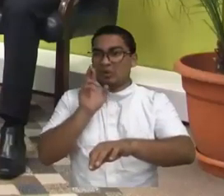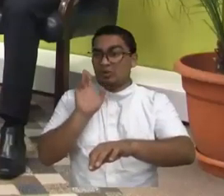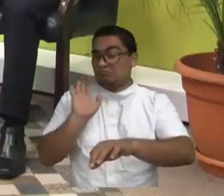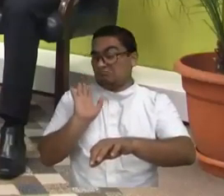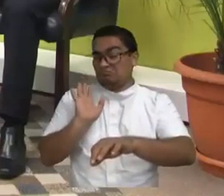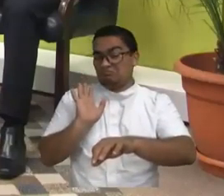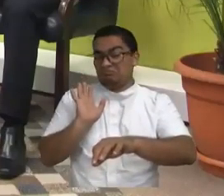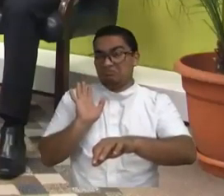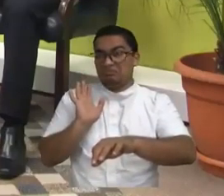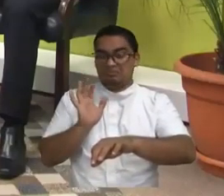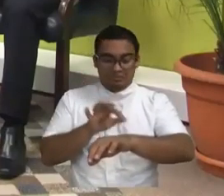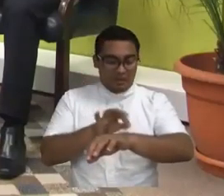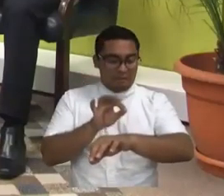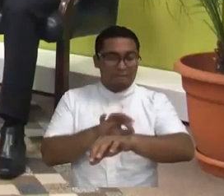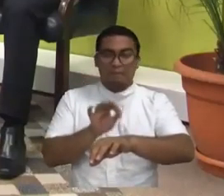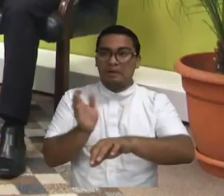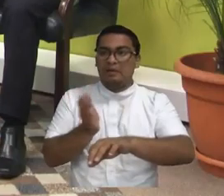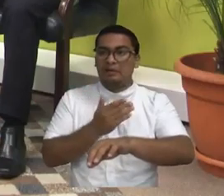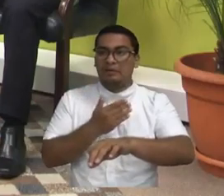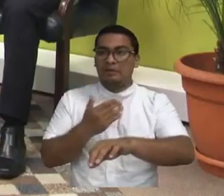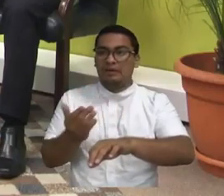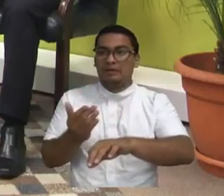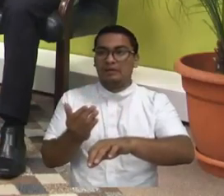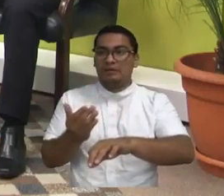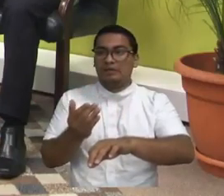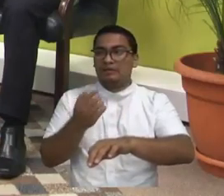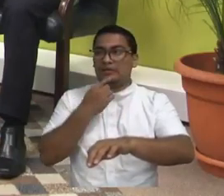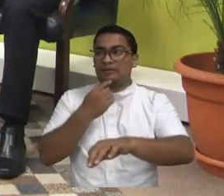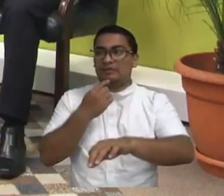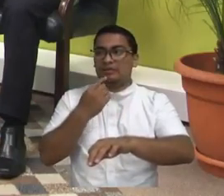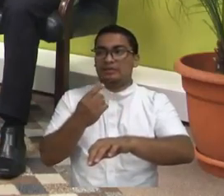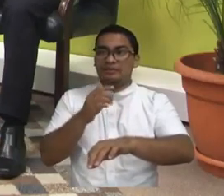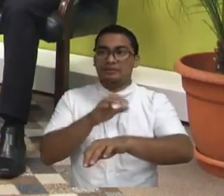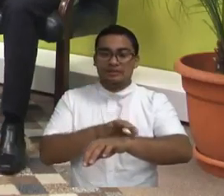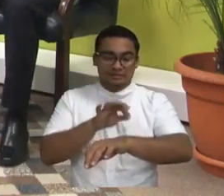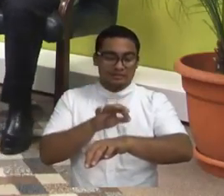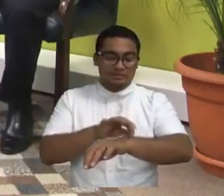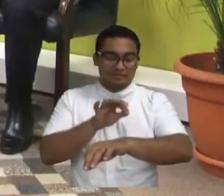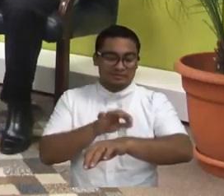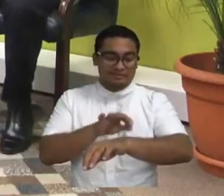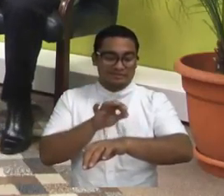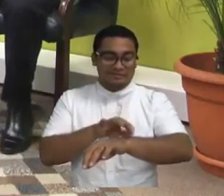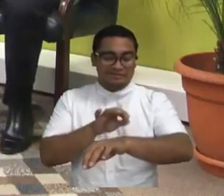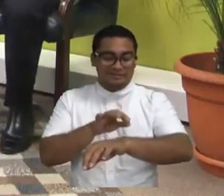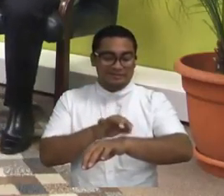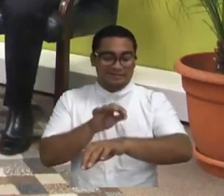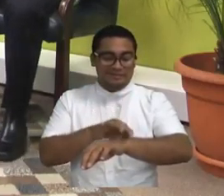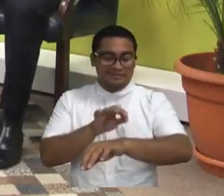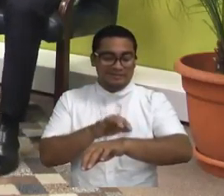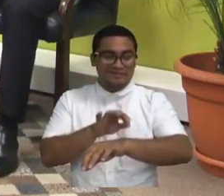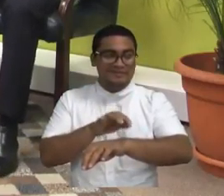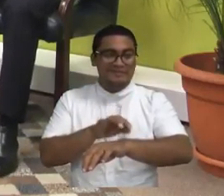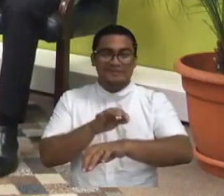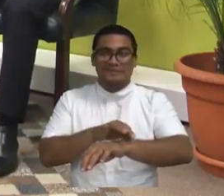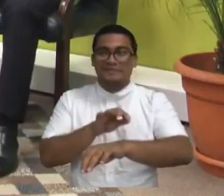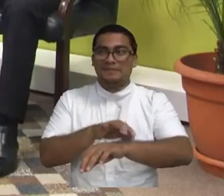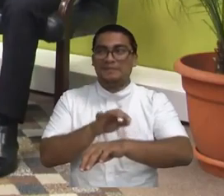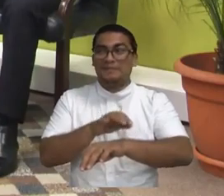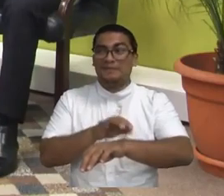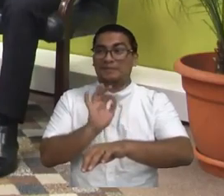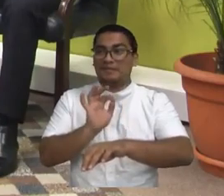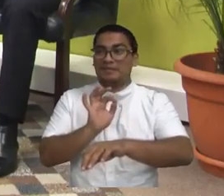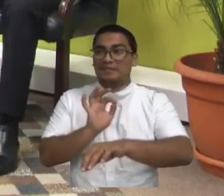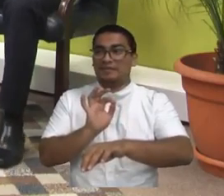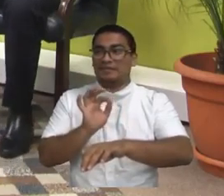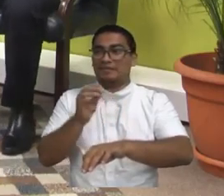rojiza, que no tenga vello púbico. No, hay que vello, ponerle, púbico, vello, no. Vello, piel, perdón,